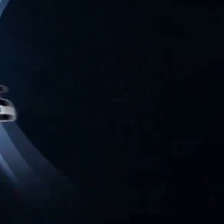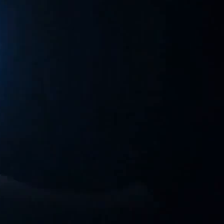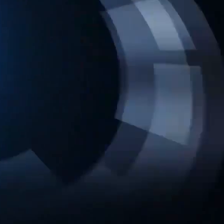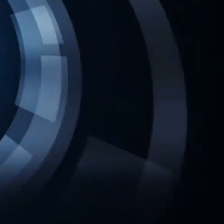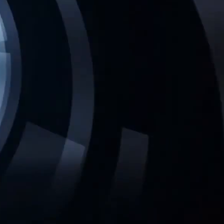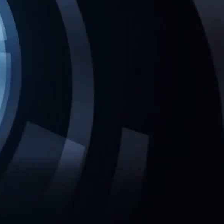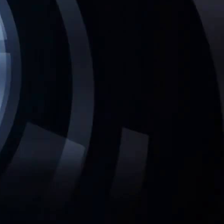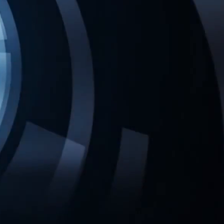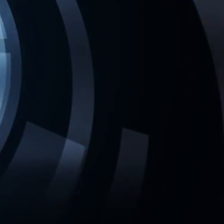¡Gracias!